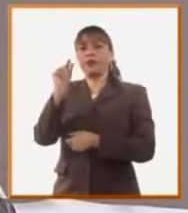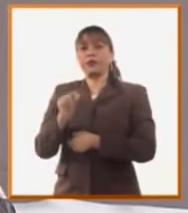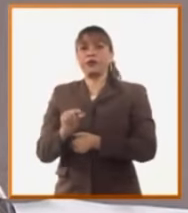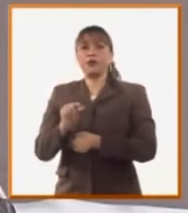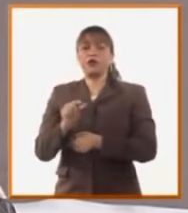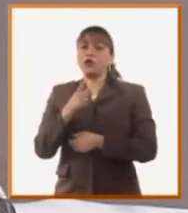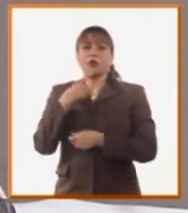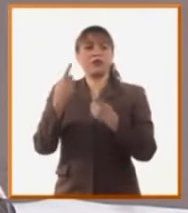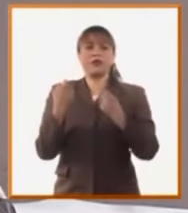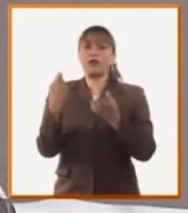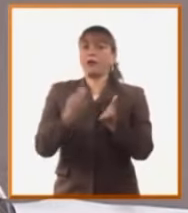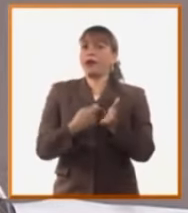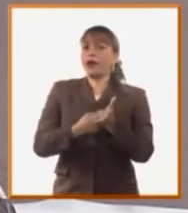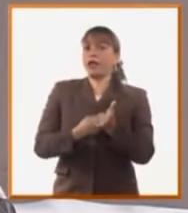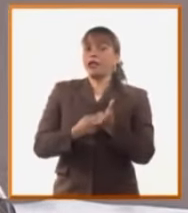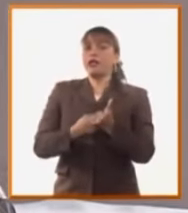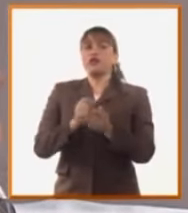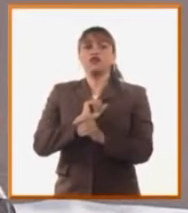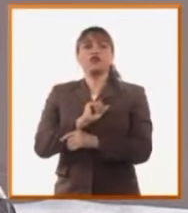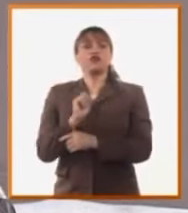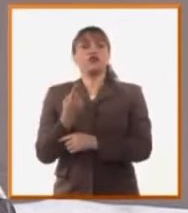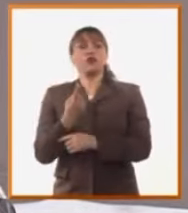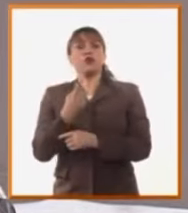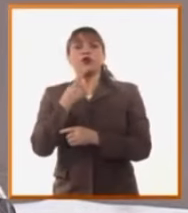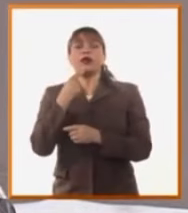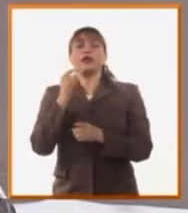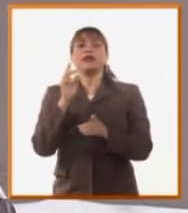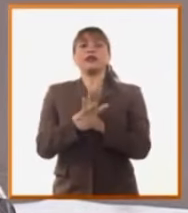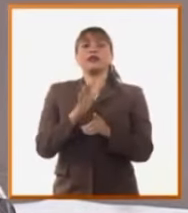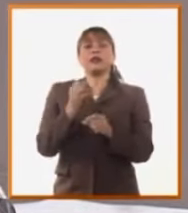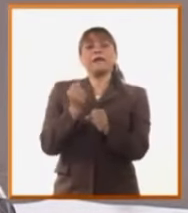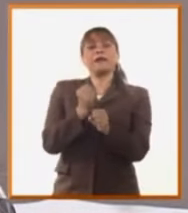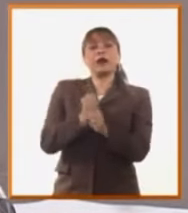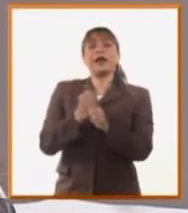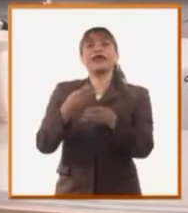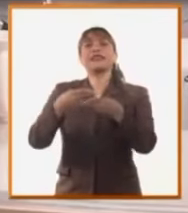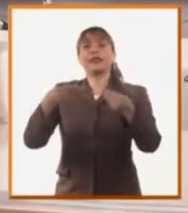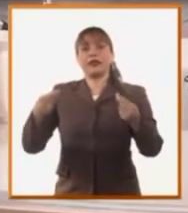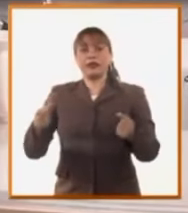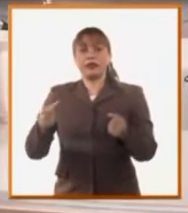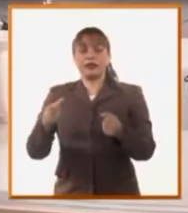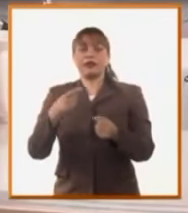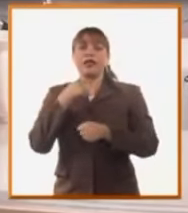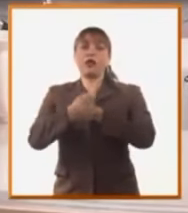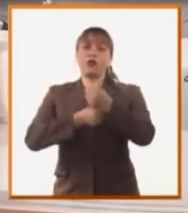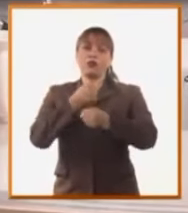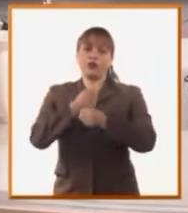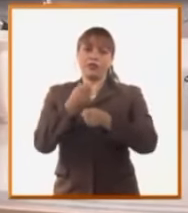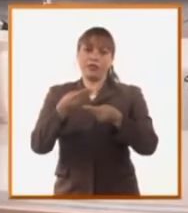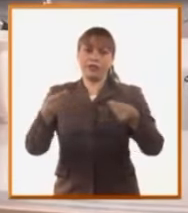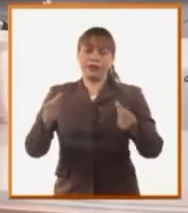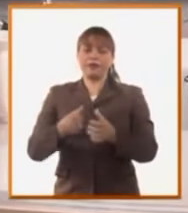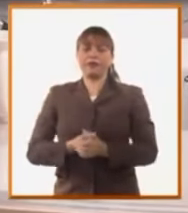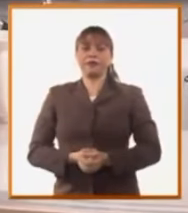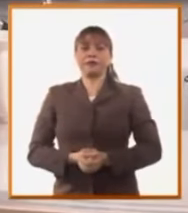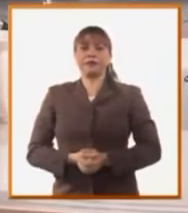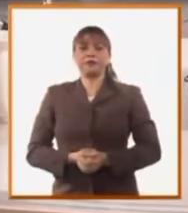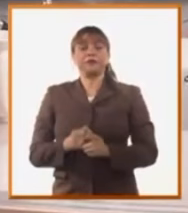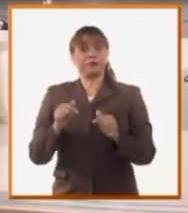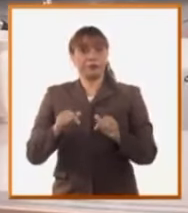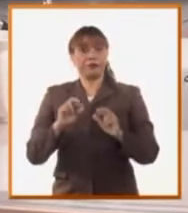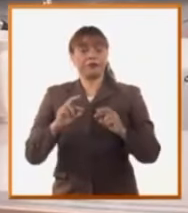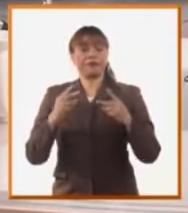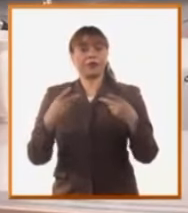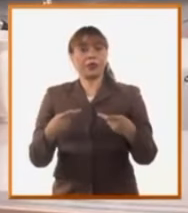tengan que pagarlo sino que la tierra se ponga a producir incentivados a producir y no tener Tierra sin producir aquí ratificamos